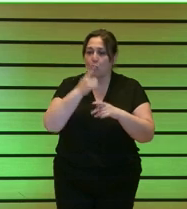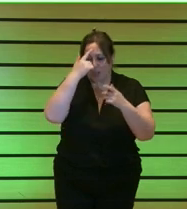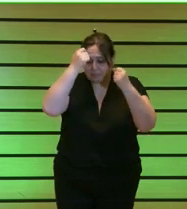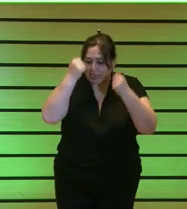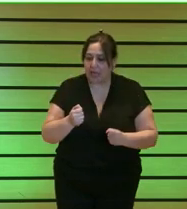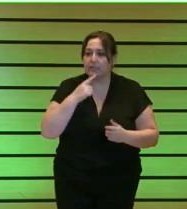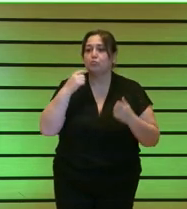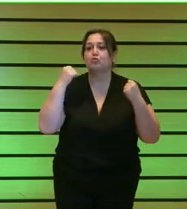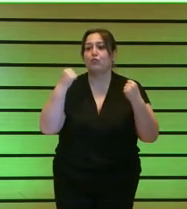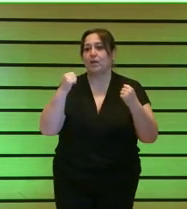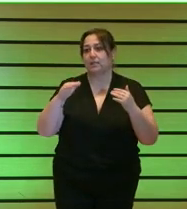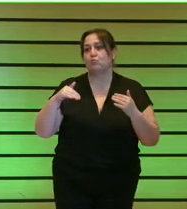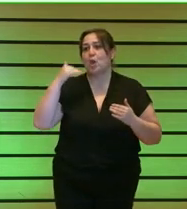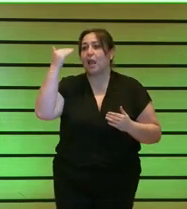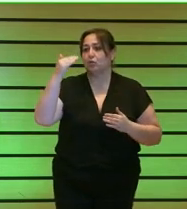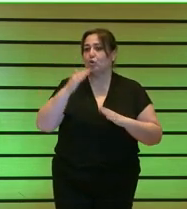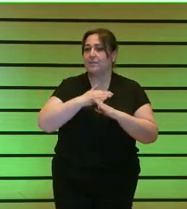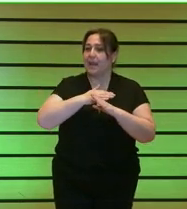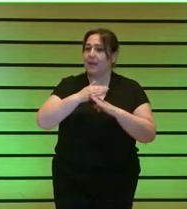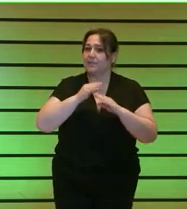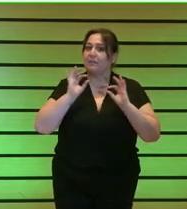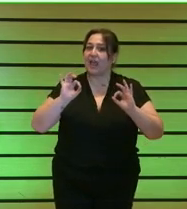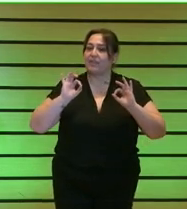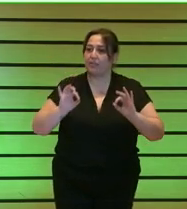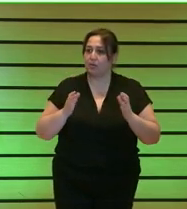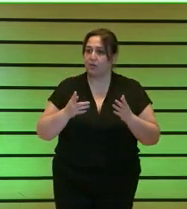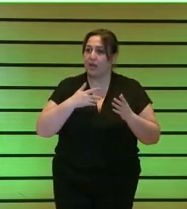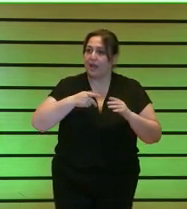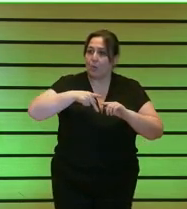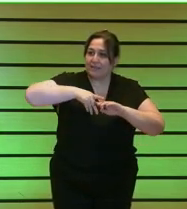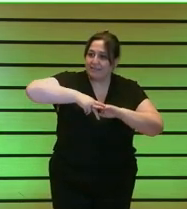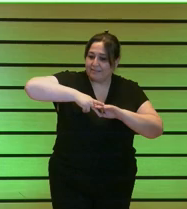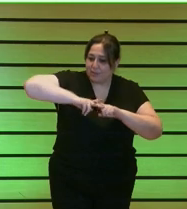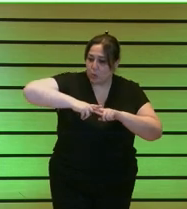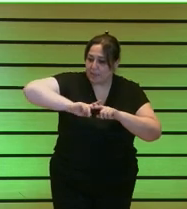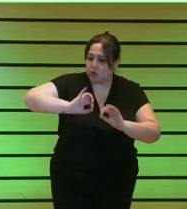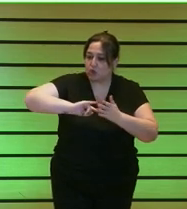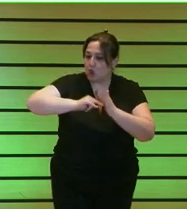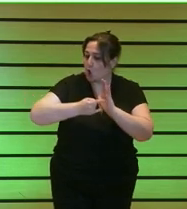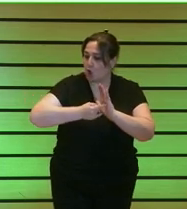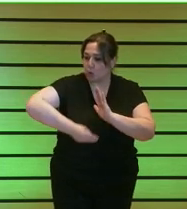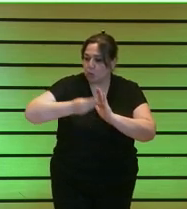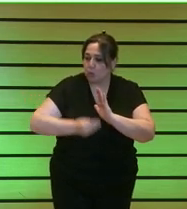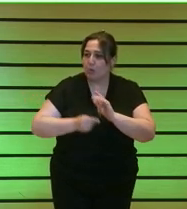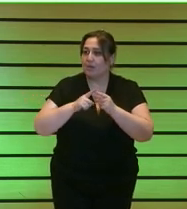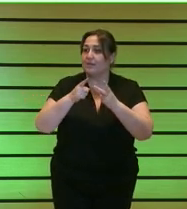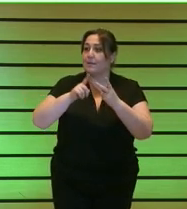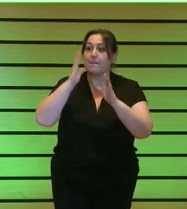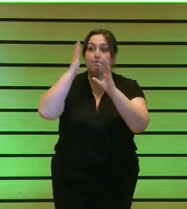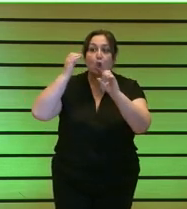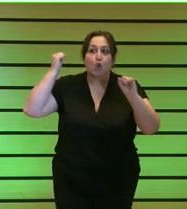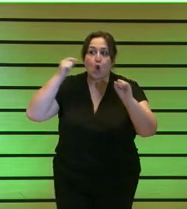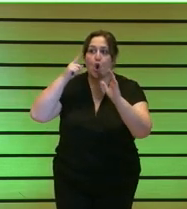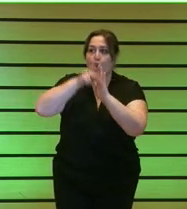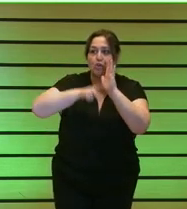como sabéis que coexisten sofisticados instrumentos tecnológicos también un gran número de protocolos basados